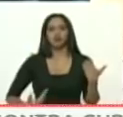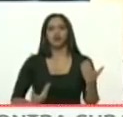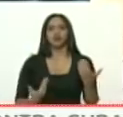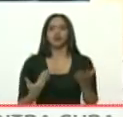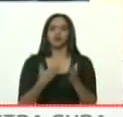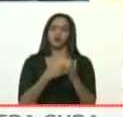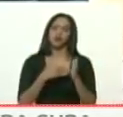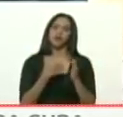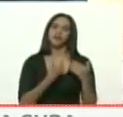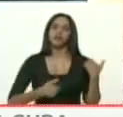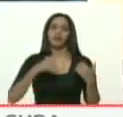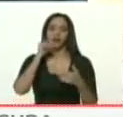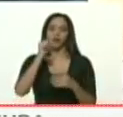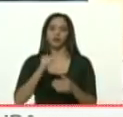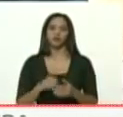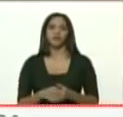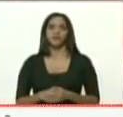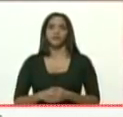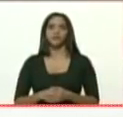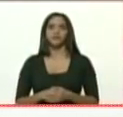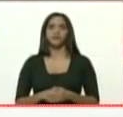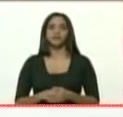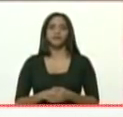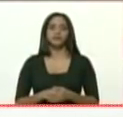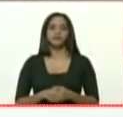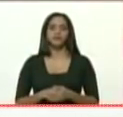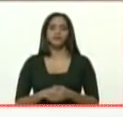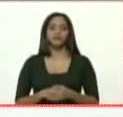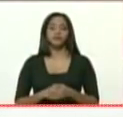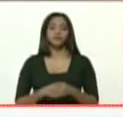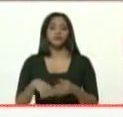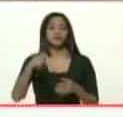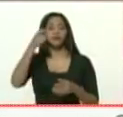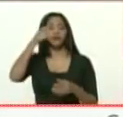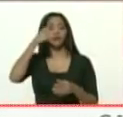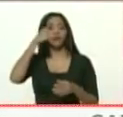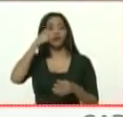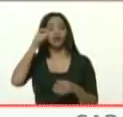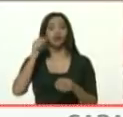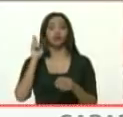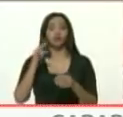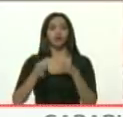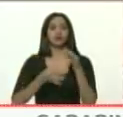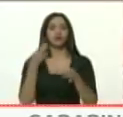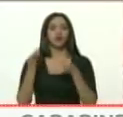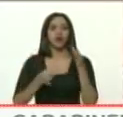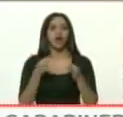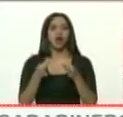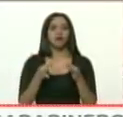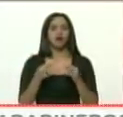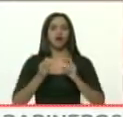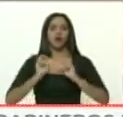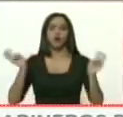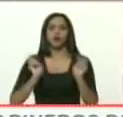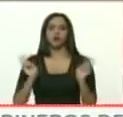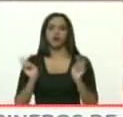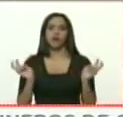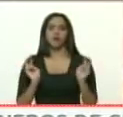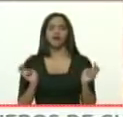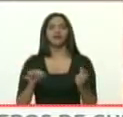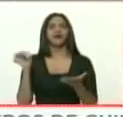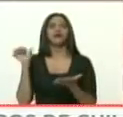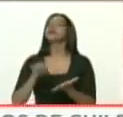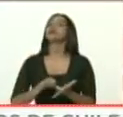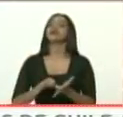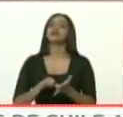presidente Nicolás Maduro. Y sin duda, el elemento de la seguridad, pues como usted bien lo explicaba, un tema que está en el centro de